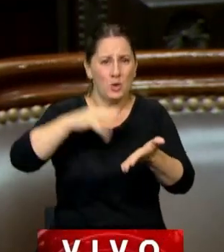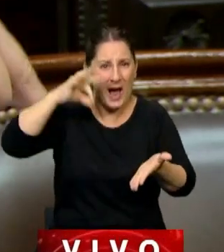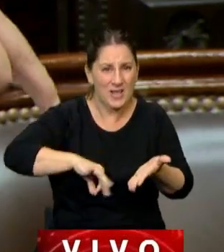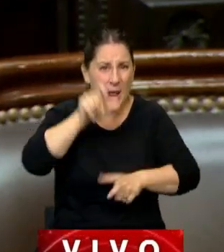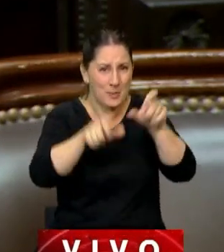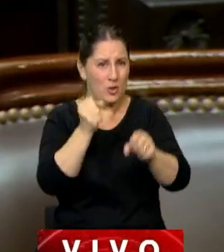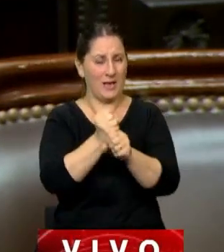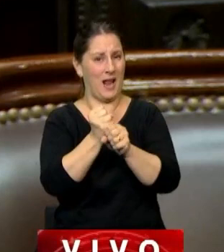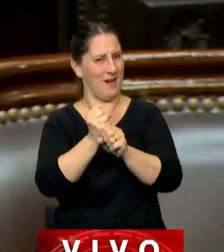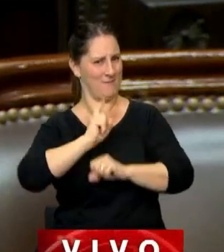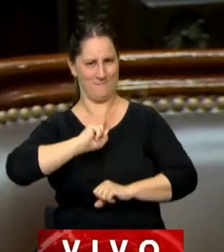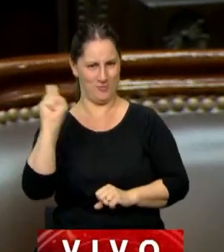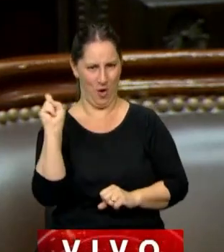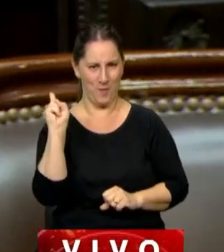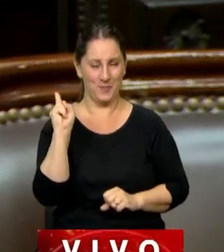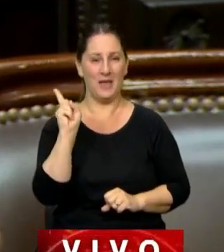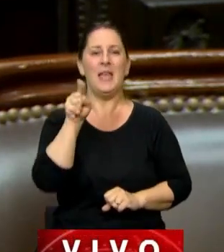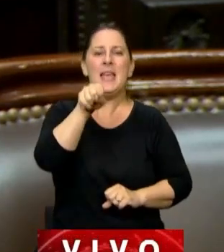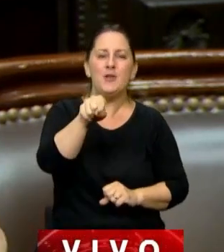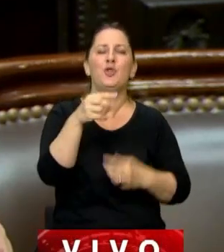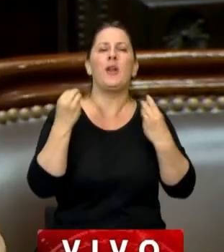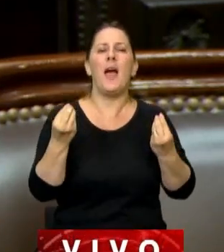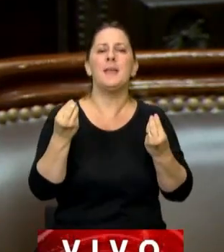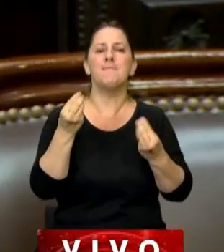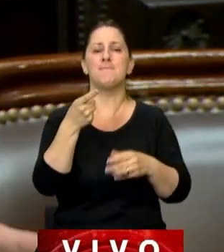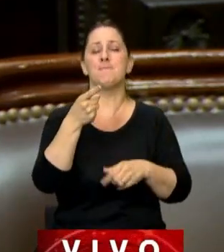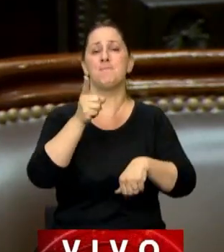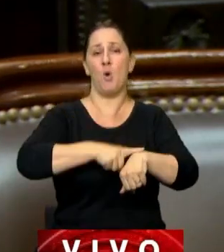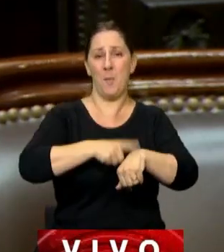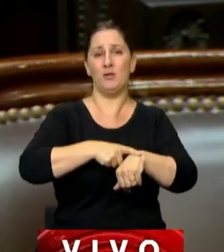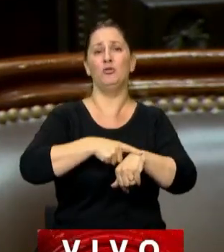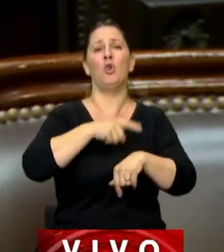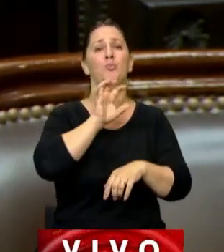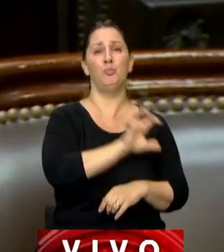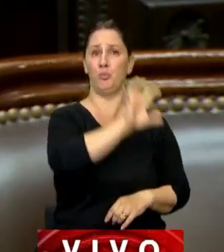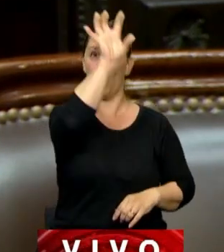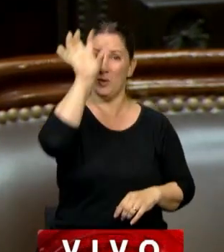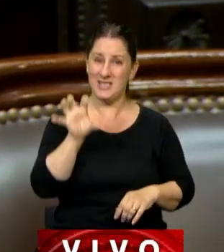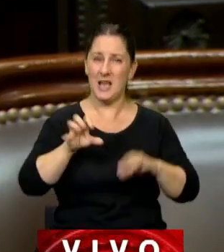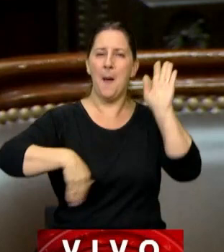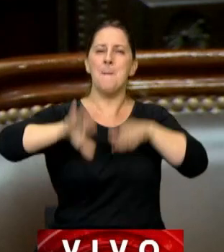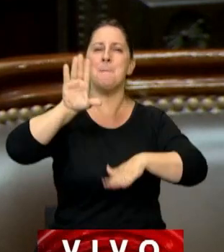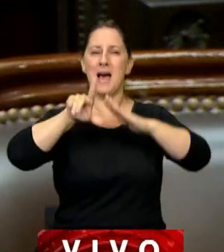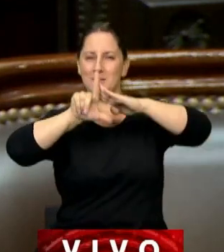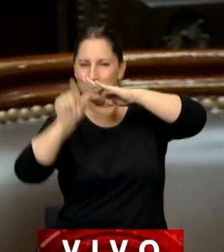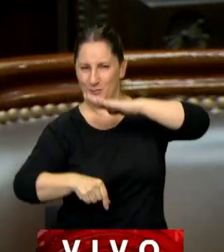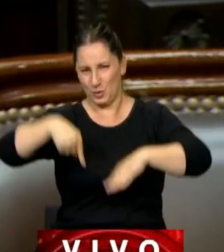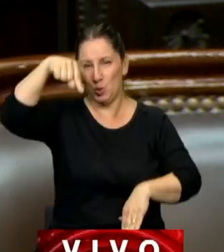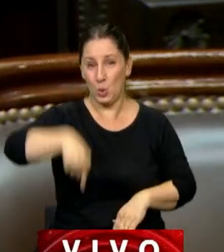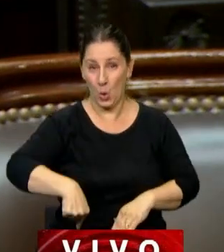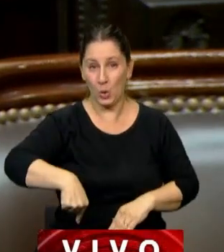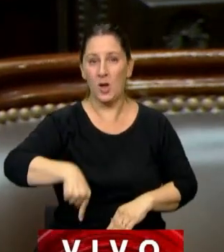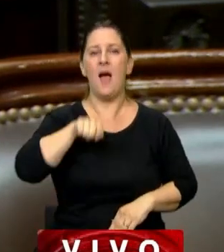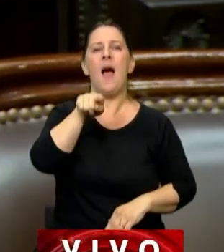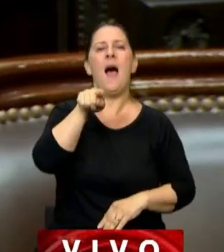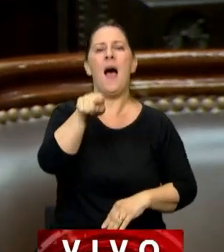de los trabajadores. ¿Eso qué va a llevar y qué ha llevado? Que en distintas provincias, sobre todo en las patagónicas, se